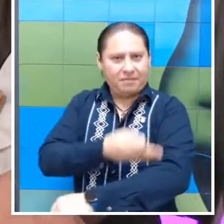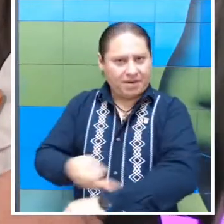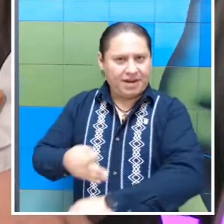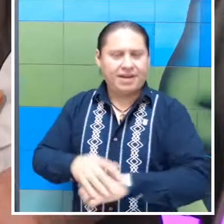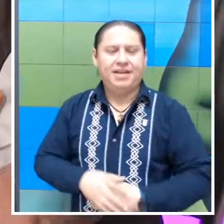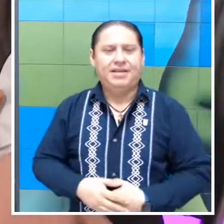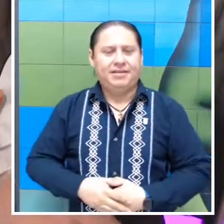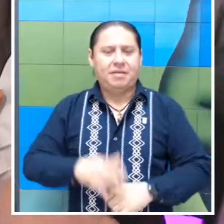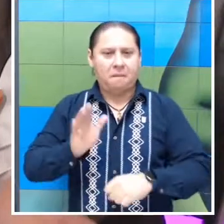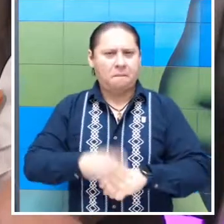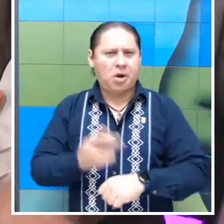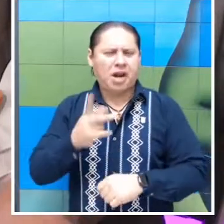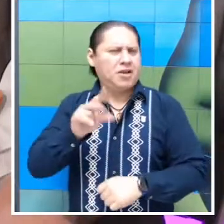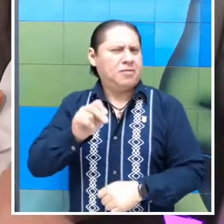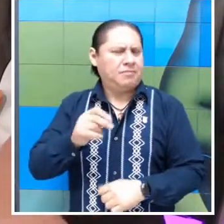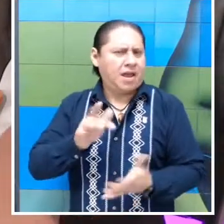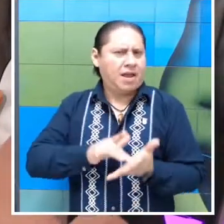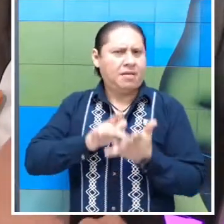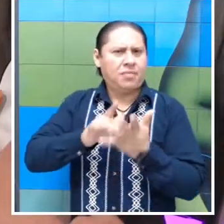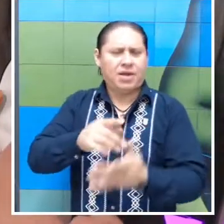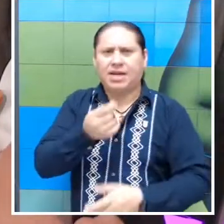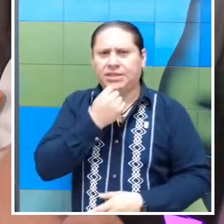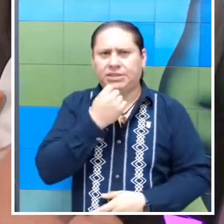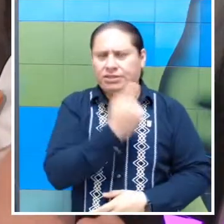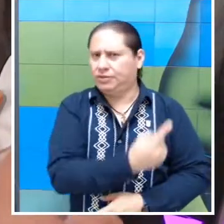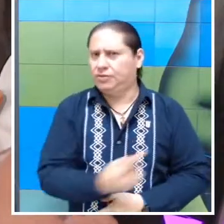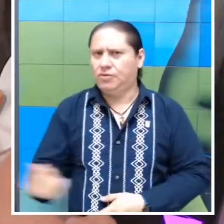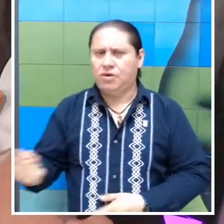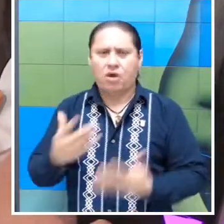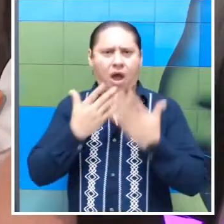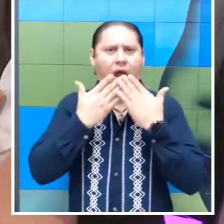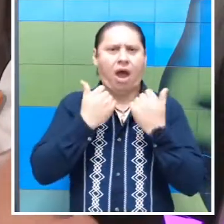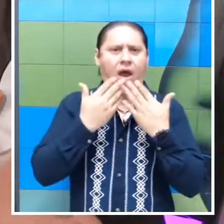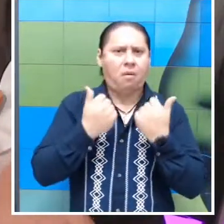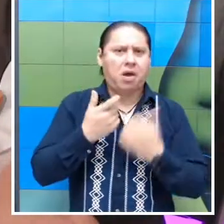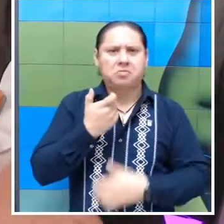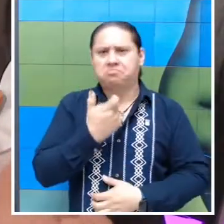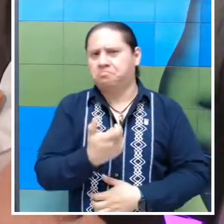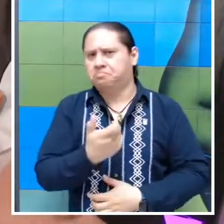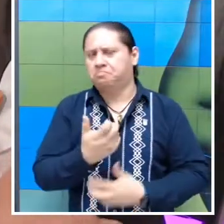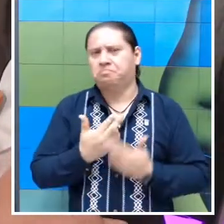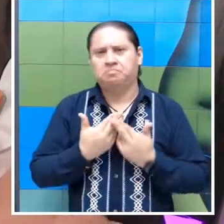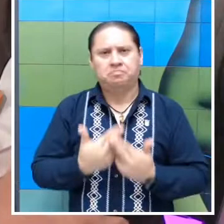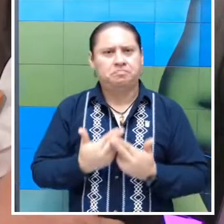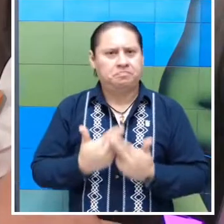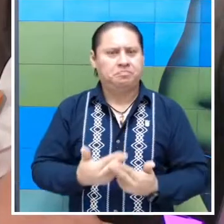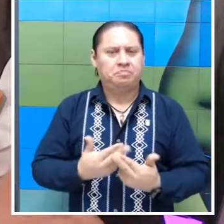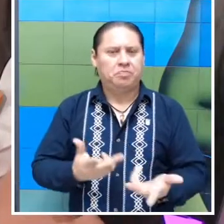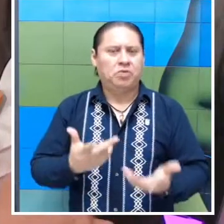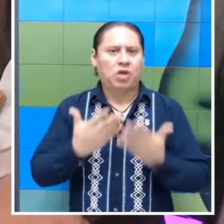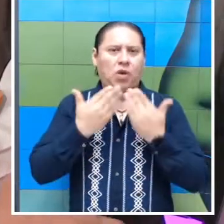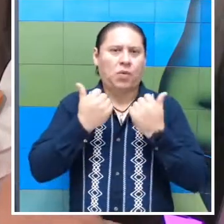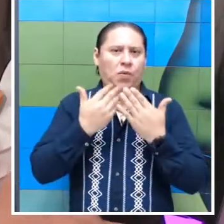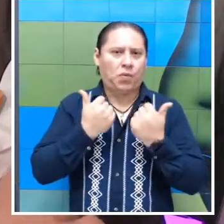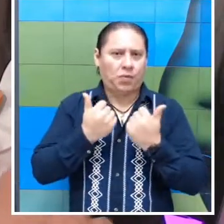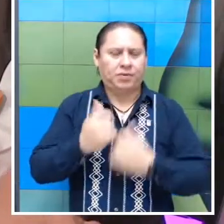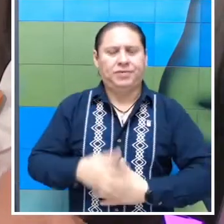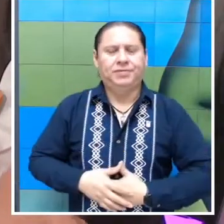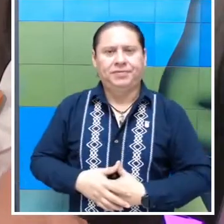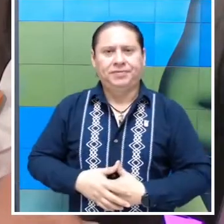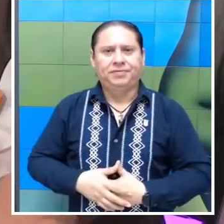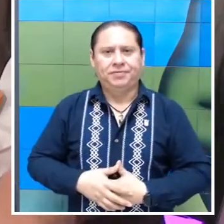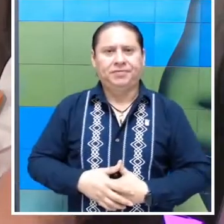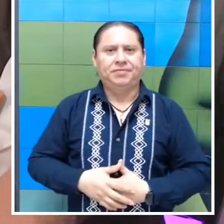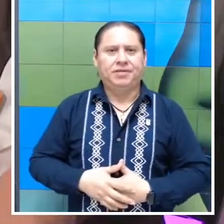vulnerables y, ¿por qué no, este momento apoyar a los niños que no tienen recursos, que son de escasos recursos? Y